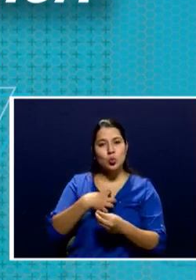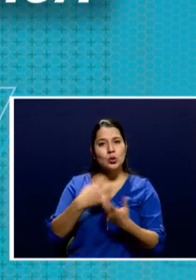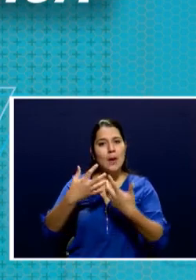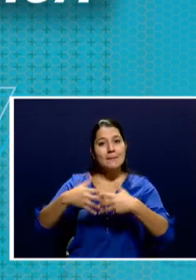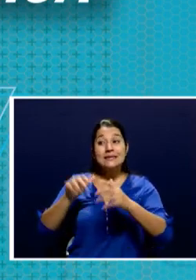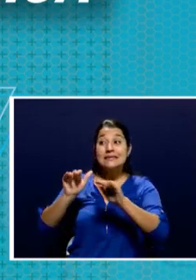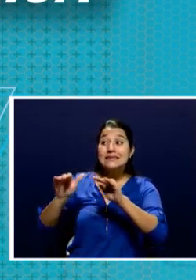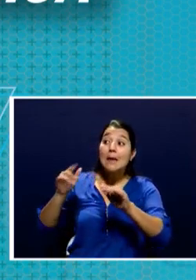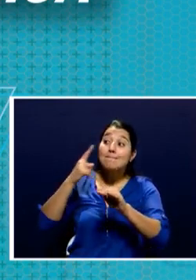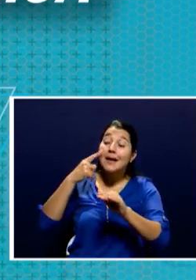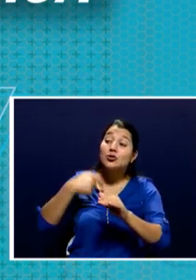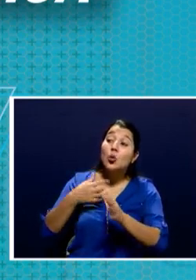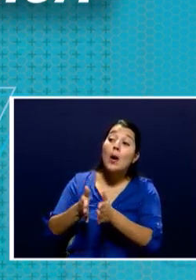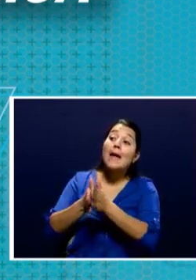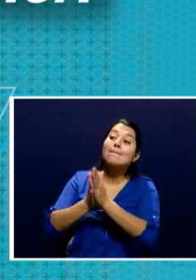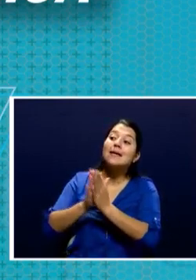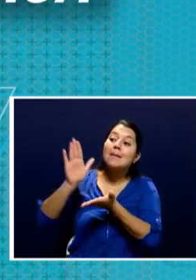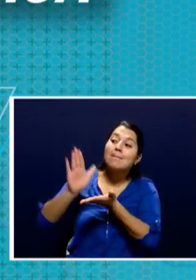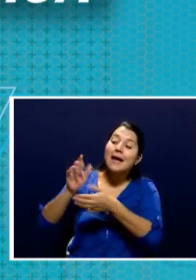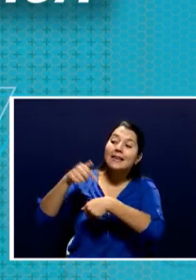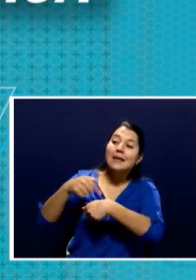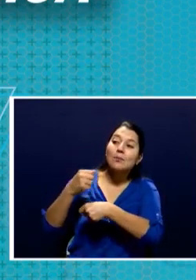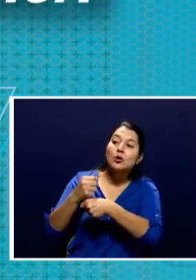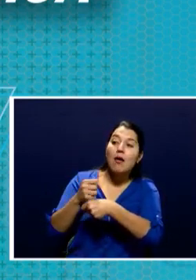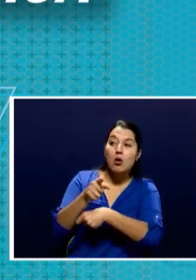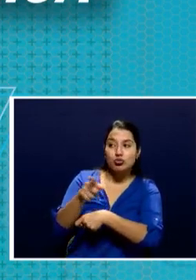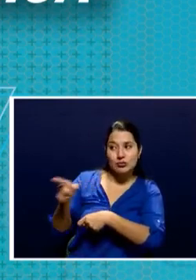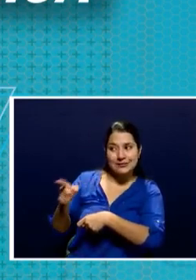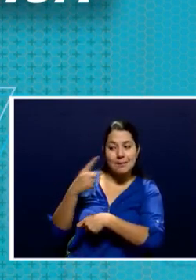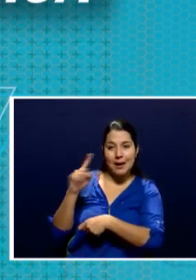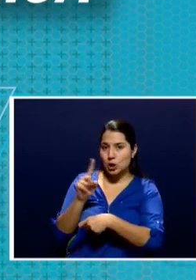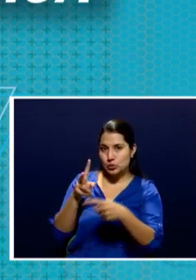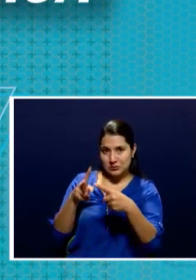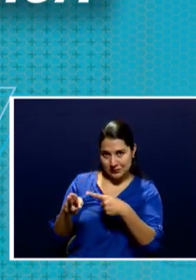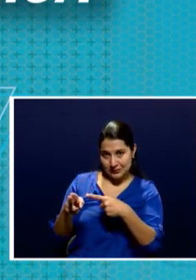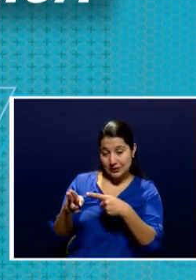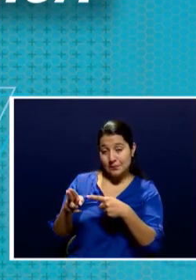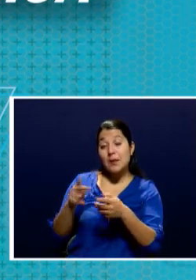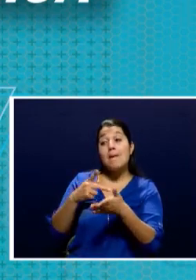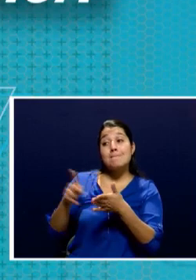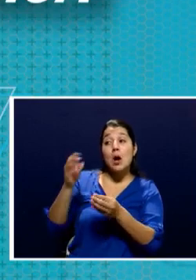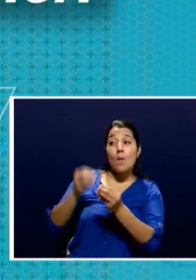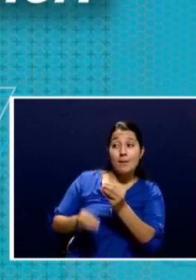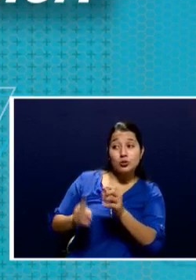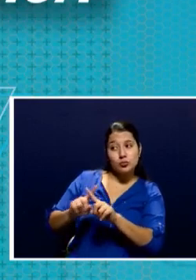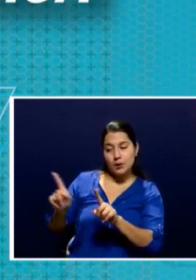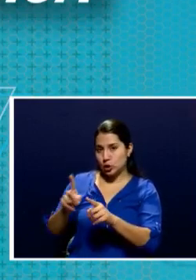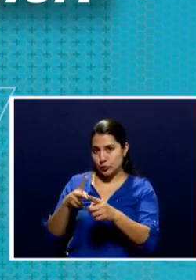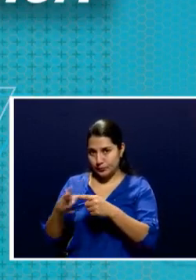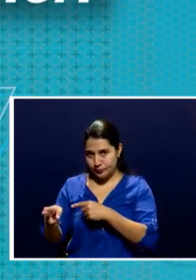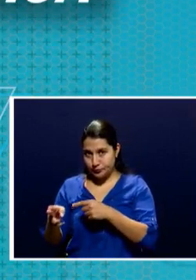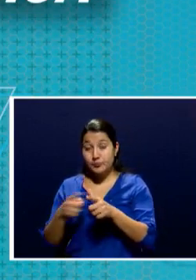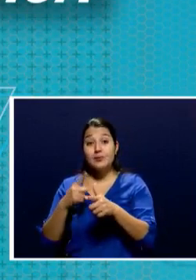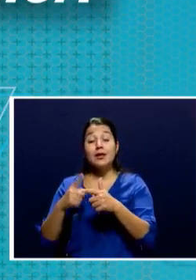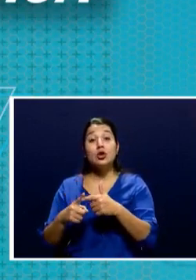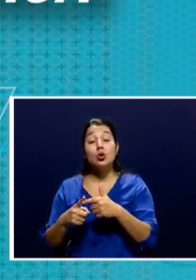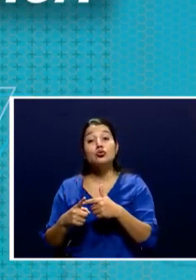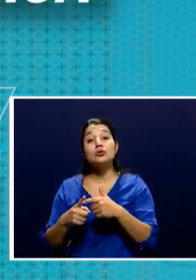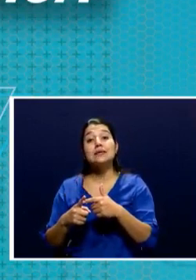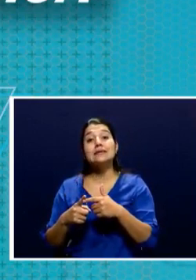pero ellos tienen que enviar al Ministerio de Trabajo la solicitud para que nosotros podamos dar la